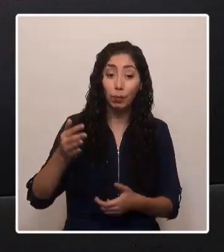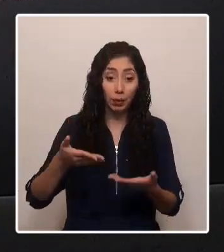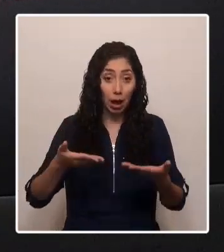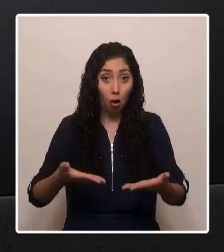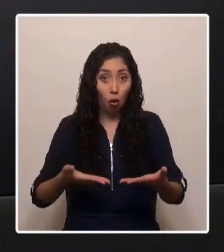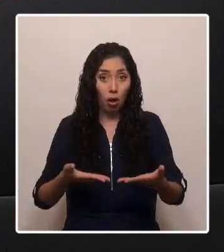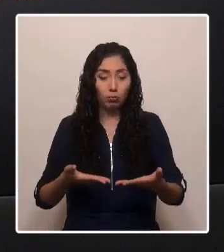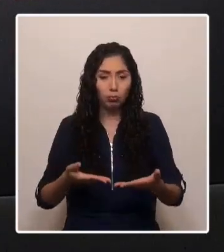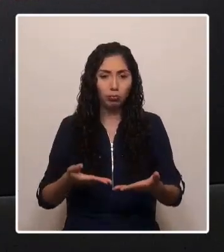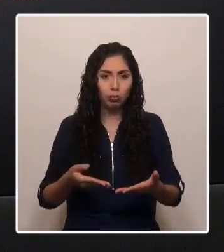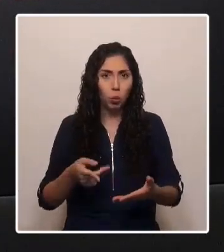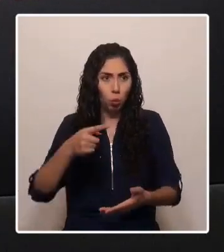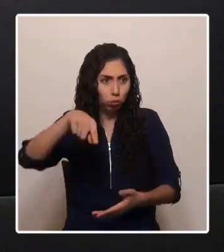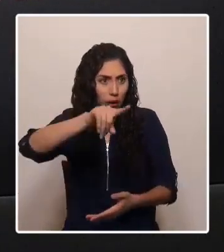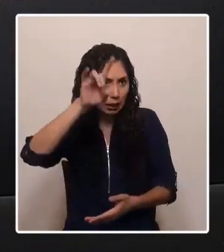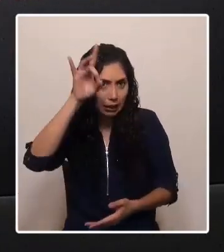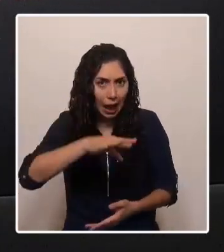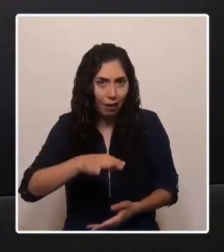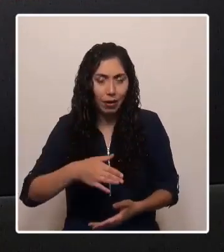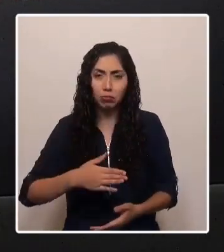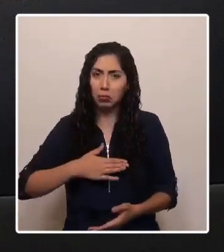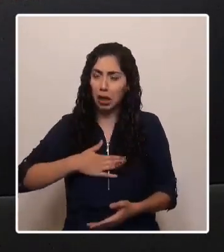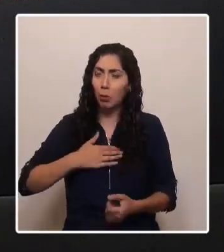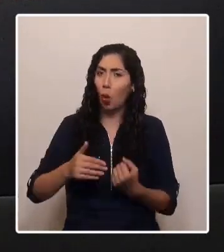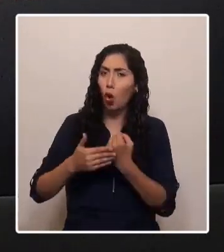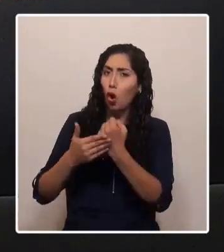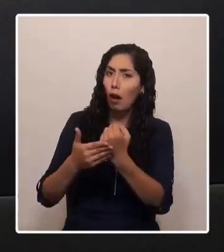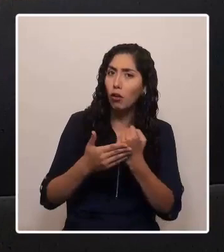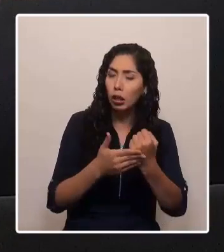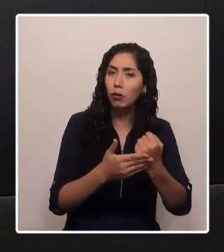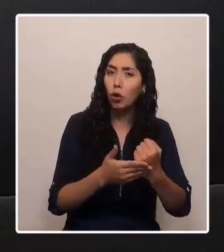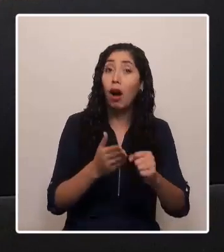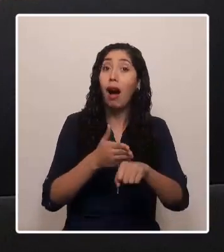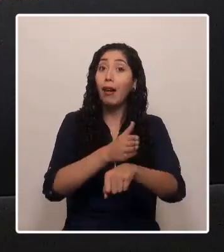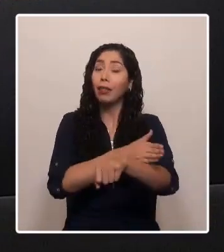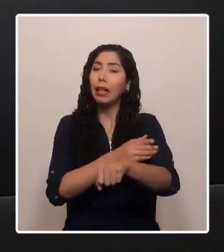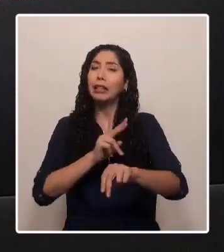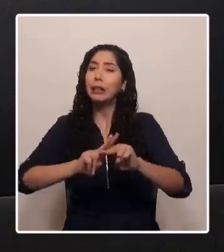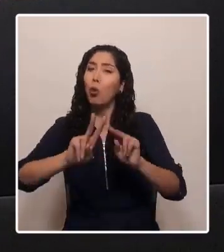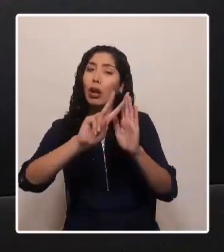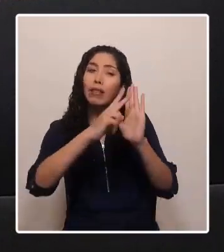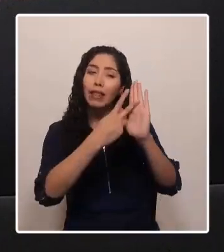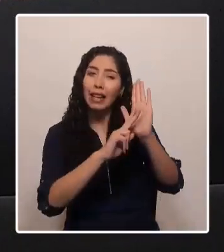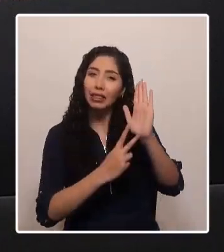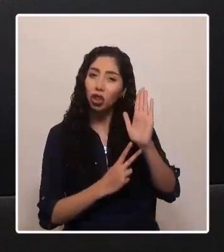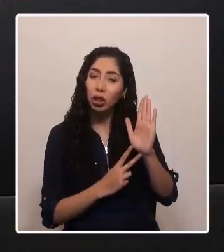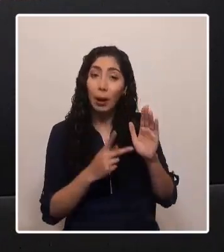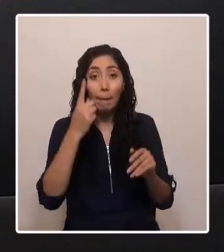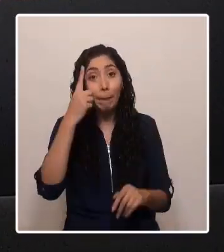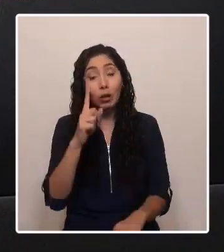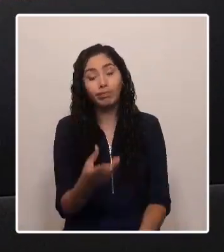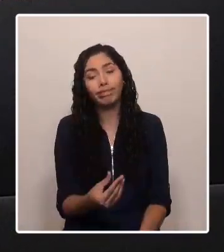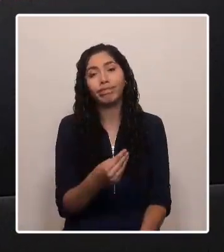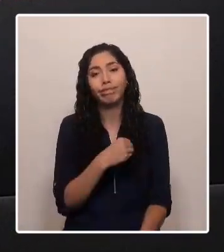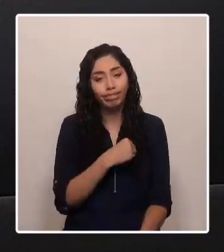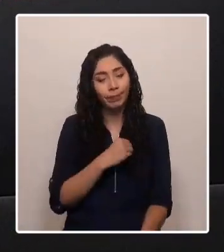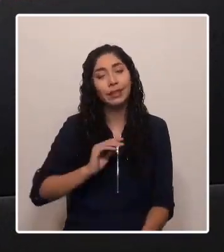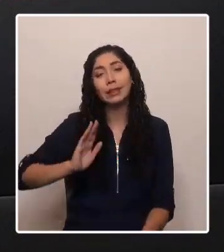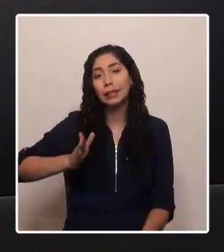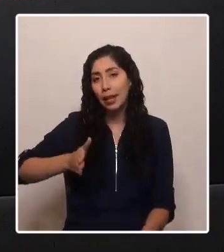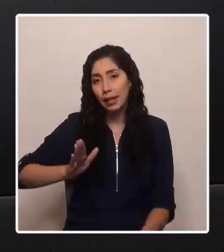ánimo colaborativo. En su momento hicimos varias indicaciones que evitaban los problemas que se han señalado, pero lamentablemente seguimos